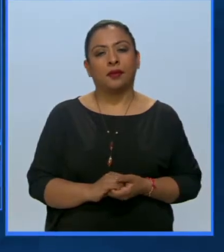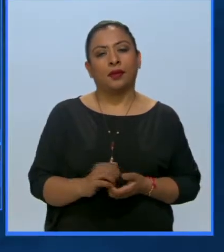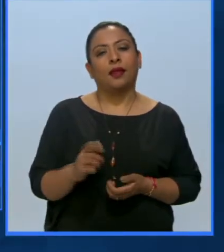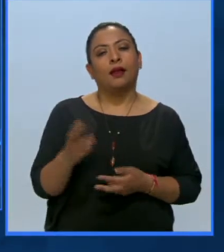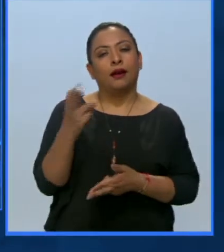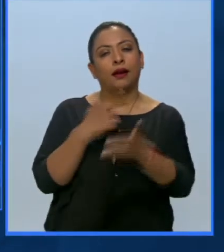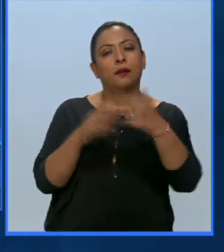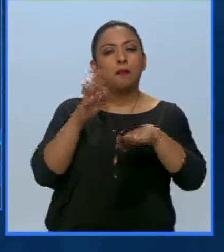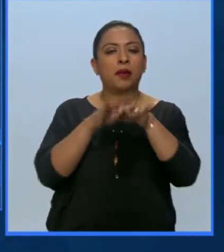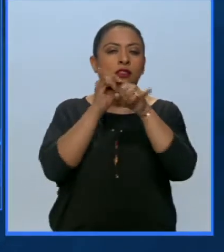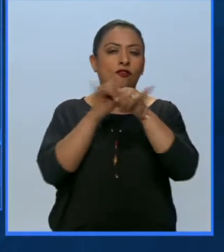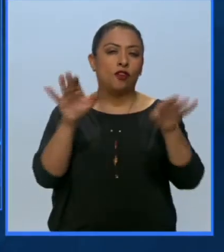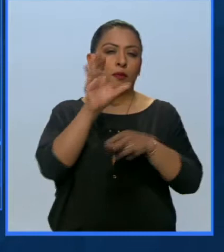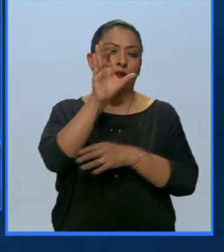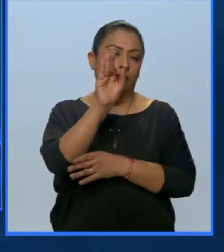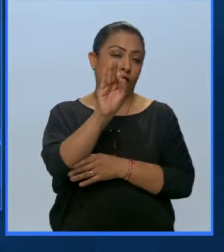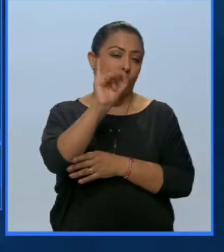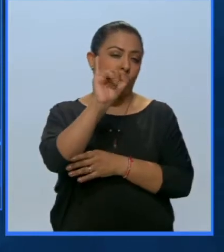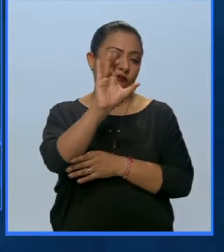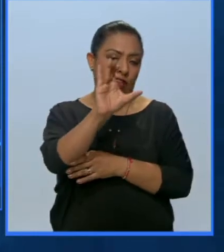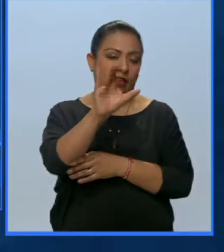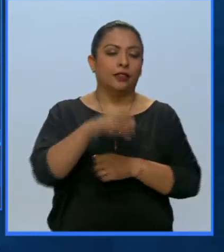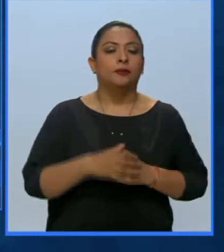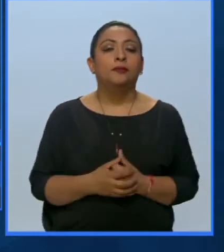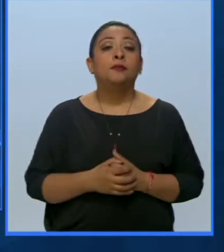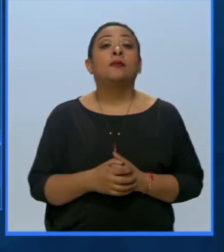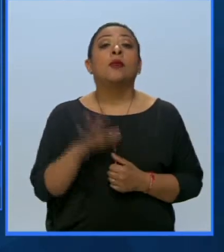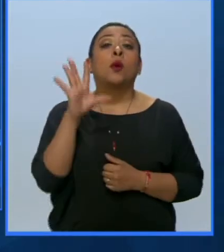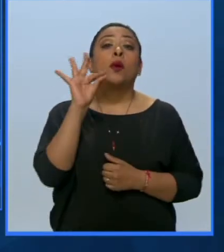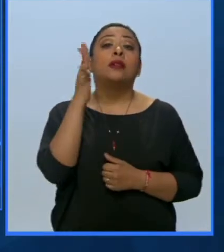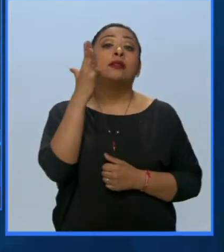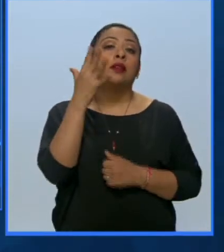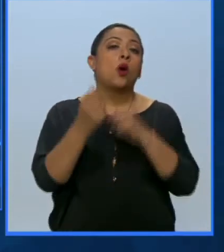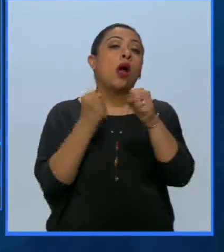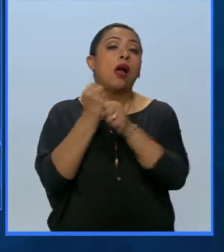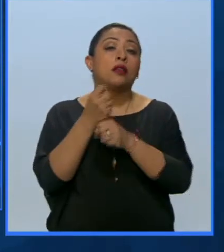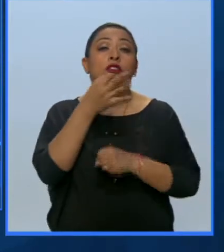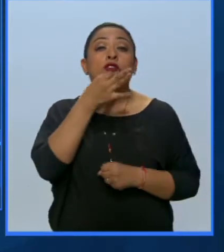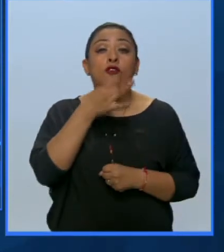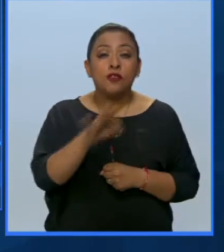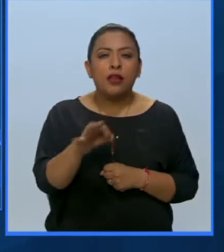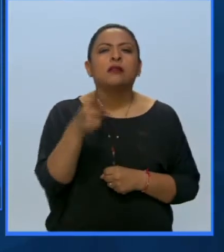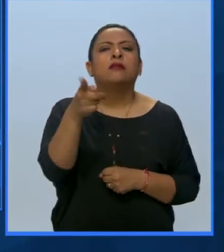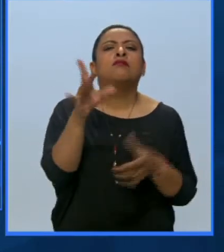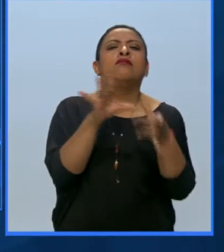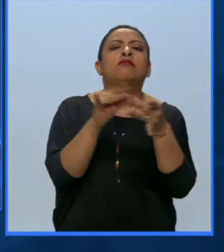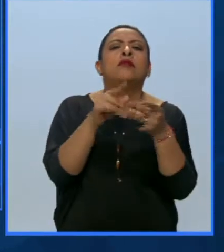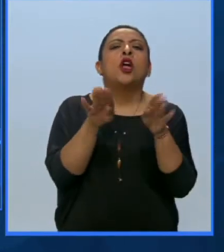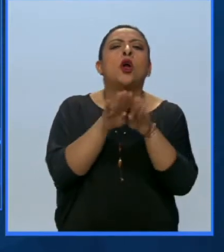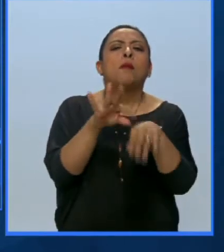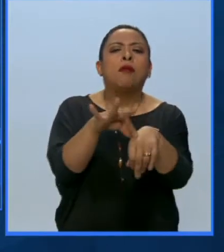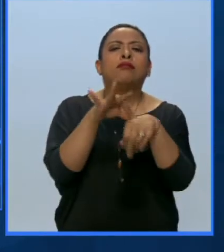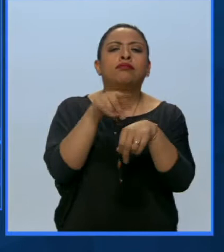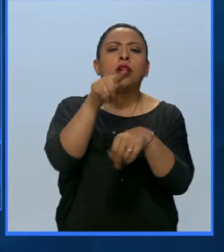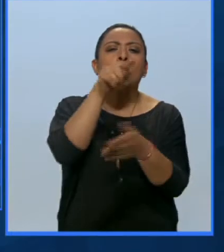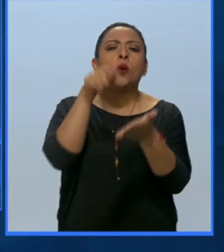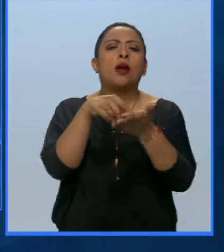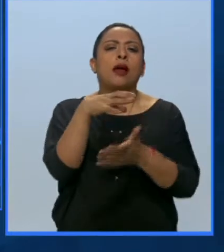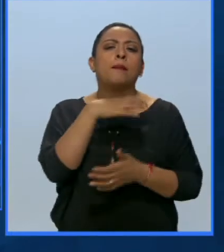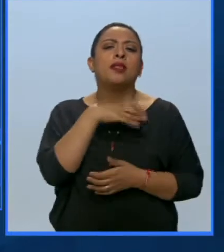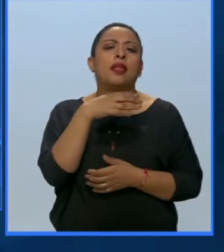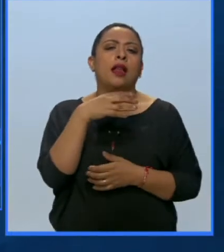Regresamos con más información del Festival Internacional Cervantino. 45 años de fiesta. Weman, platícanos cómo se vive allá en la capital